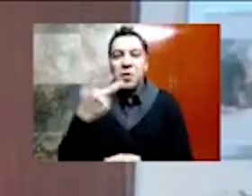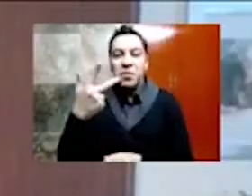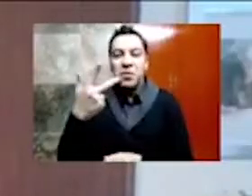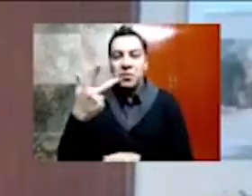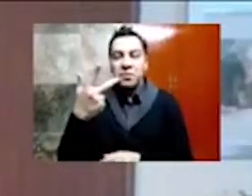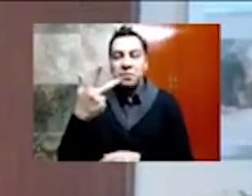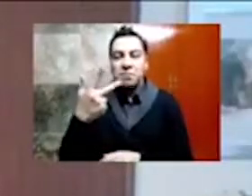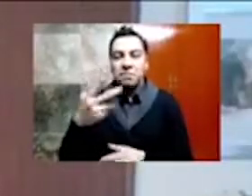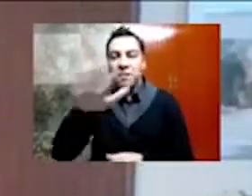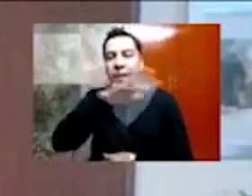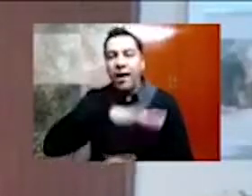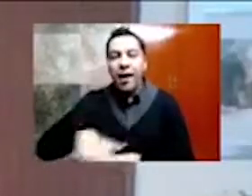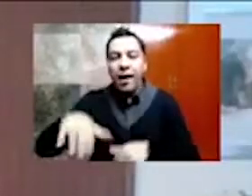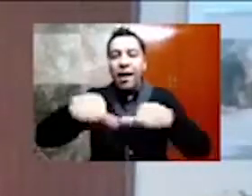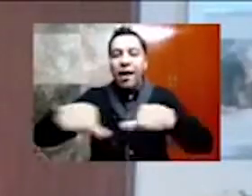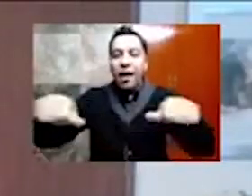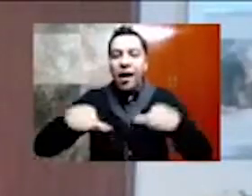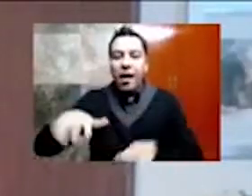hoy